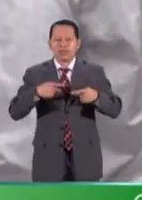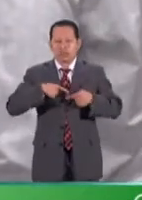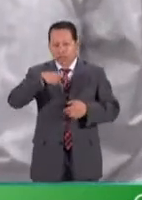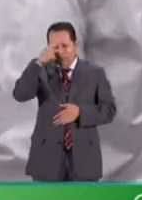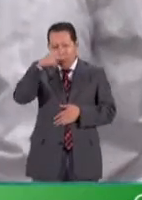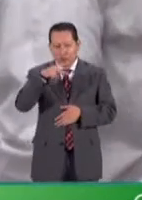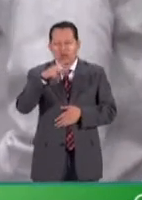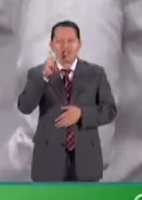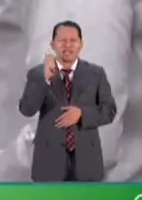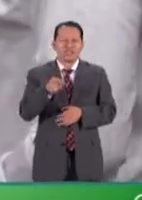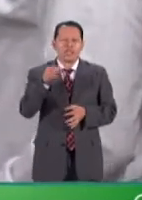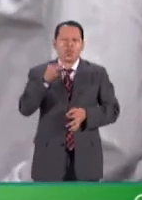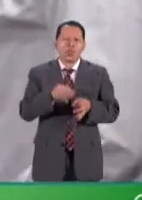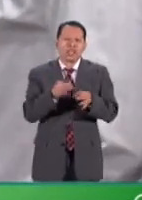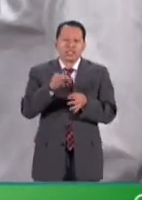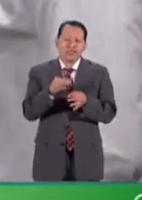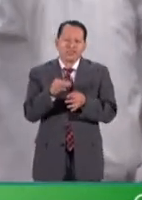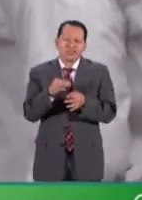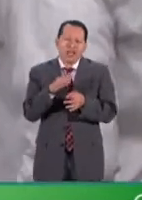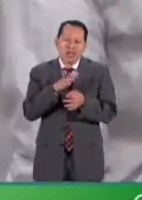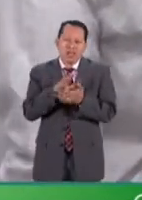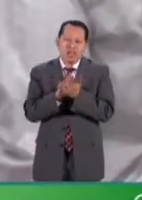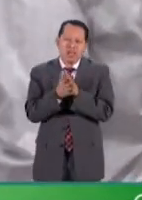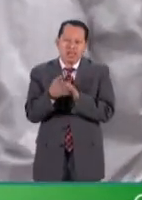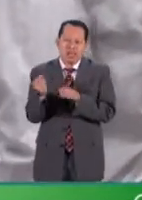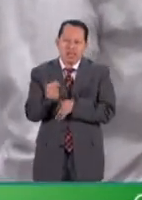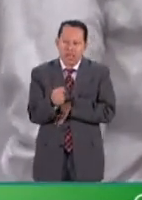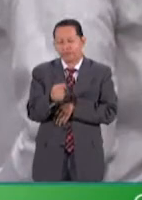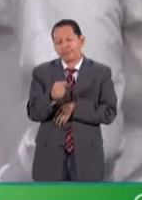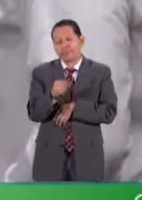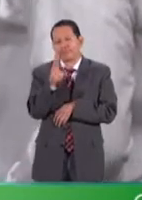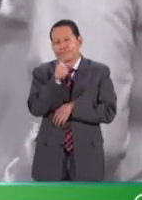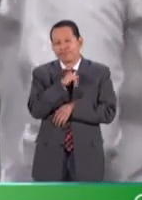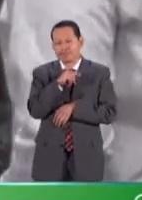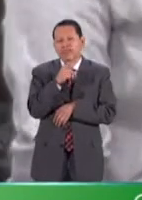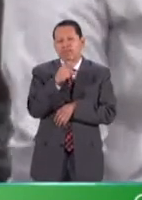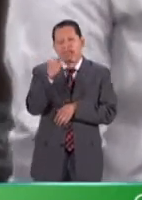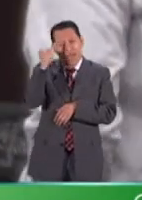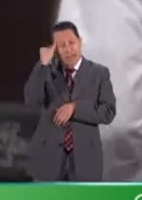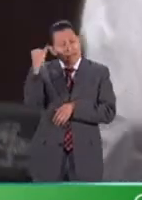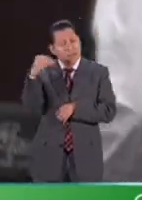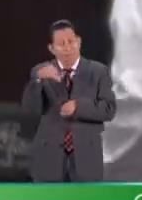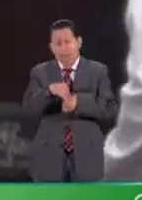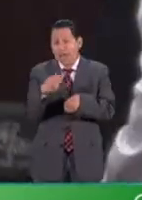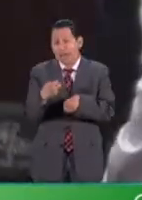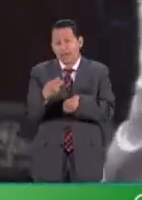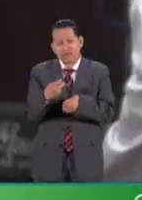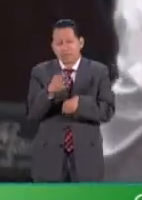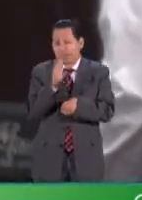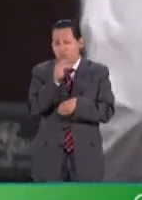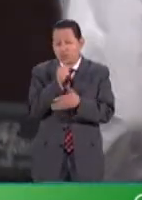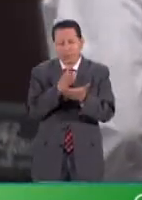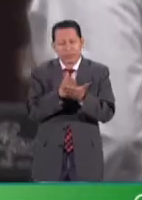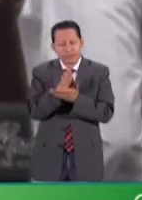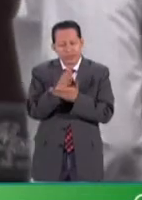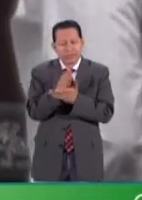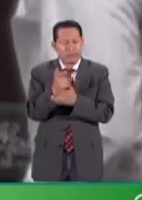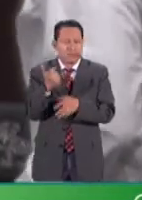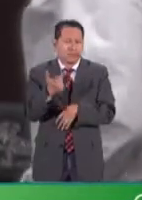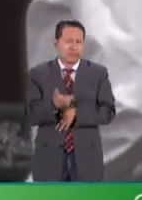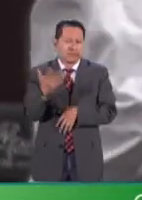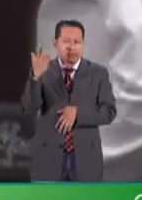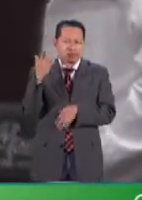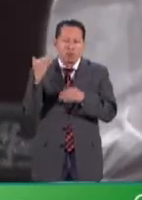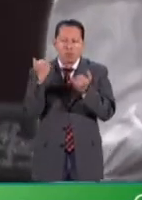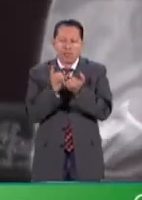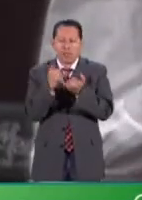merced de jueces de consigna. Esta reforma es una ocurrencia completamente inviable, muy costosa y,